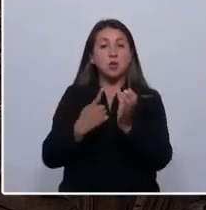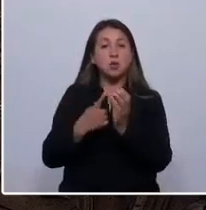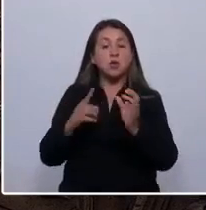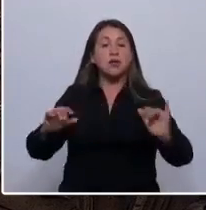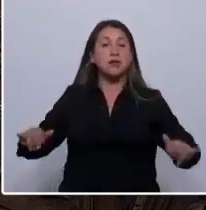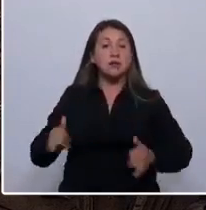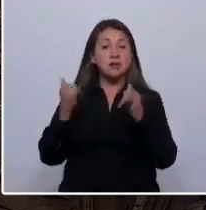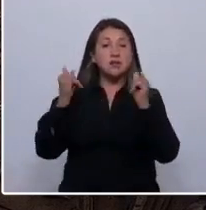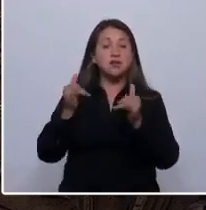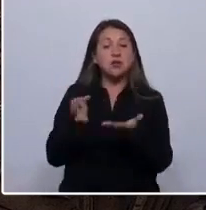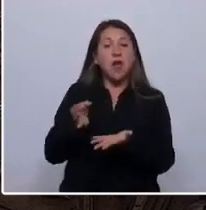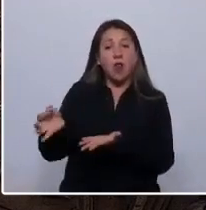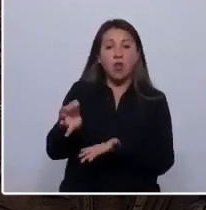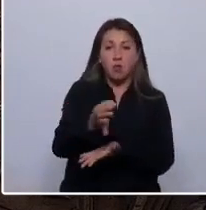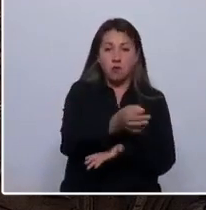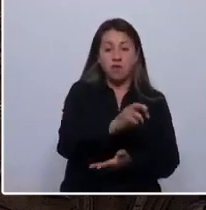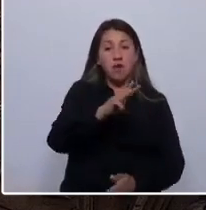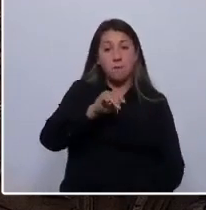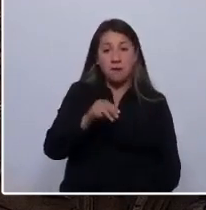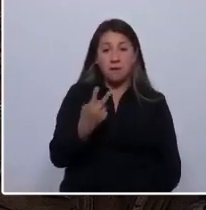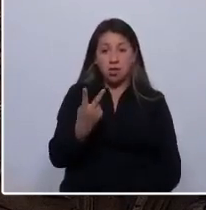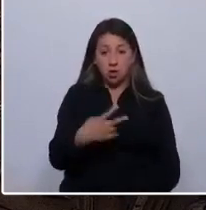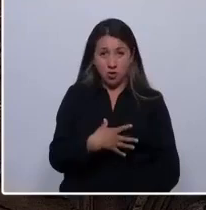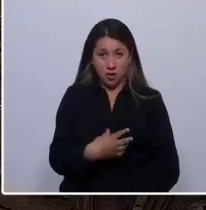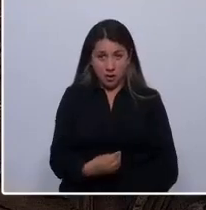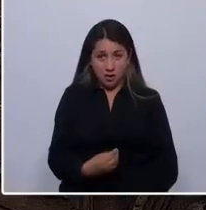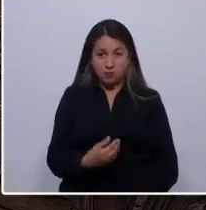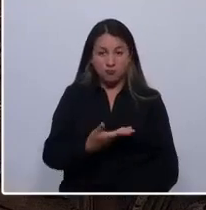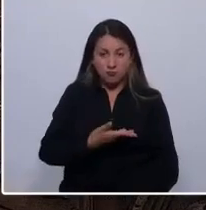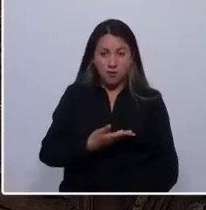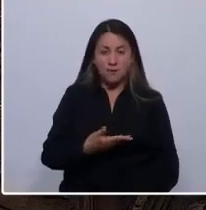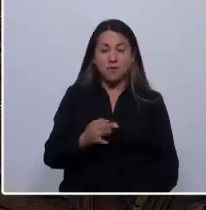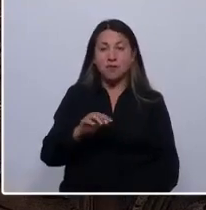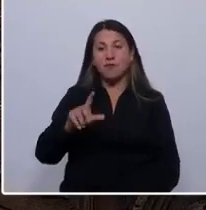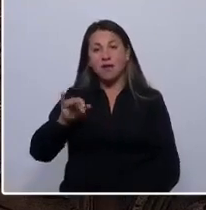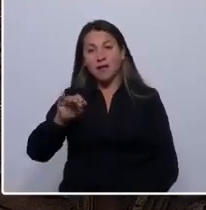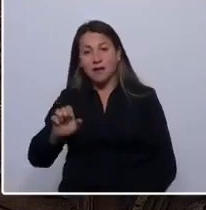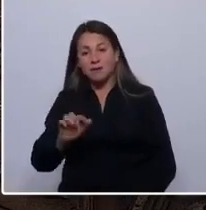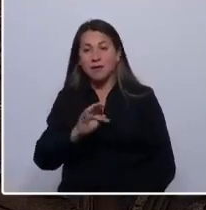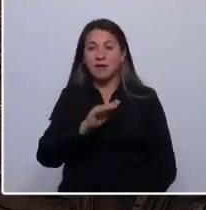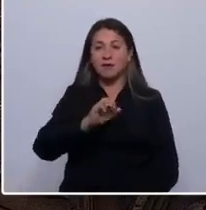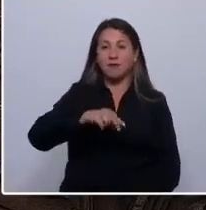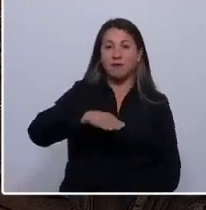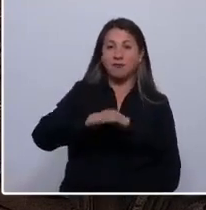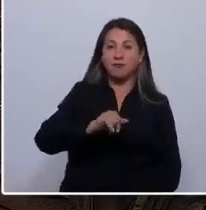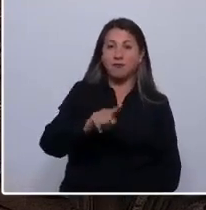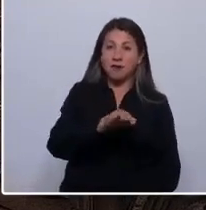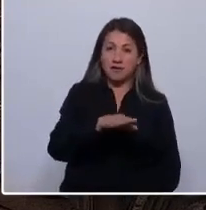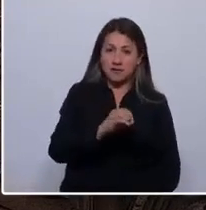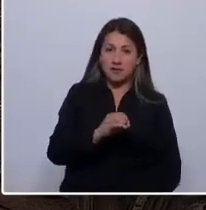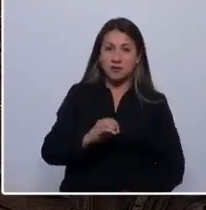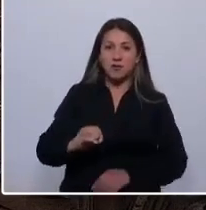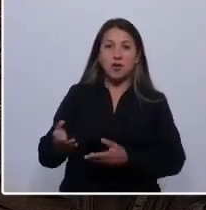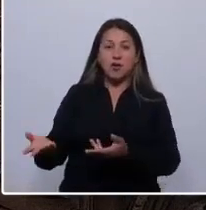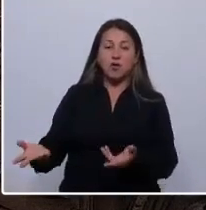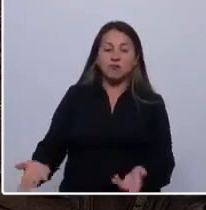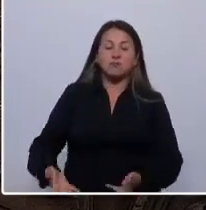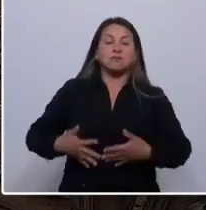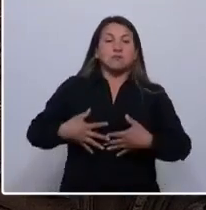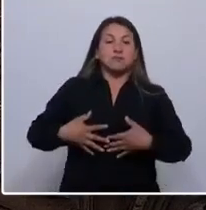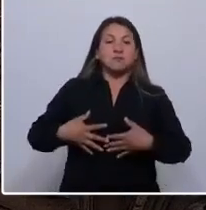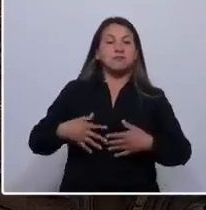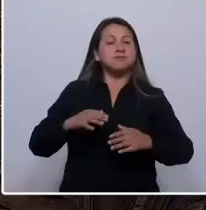aledaños. Madre de 2 hijos, Felipe y Francisco, motores fundamentales de mi